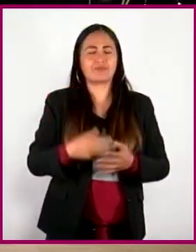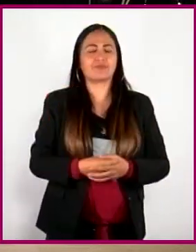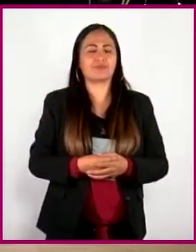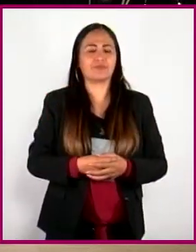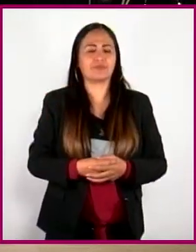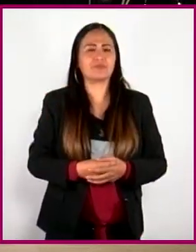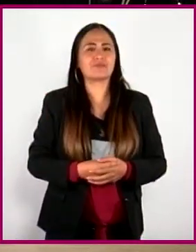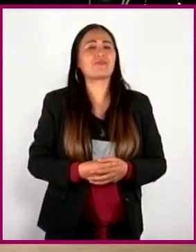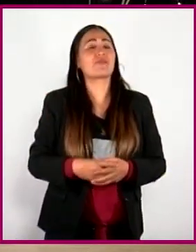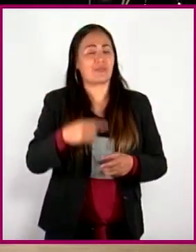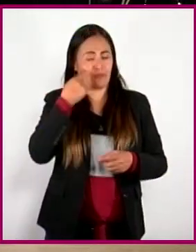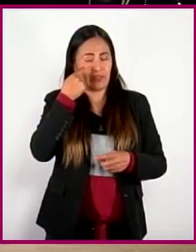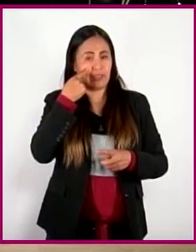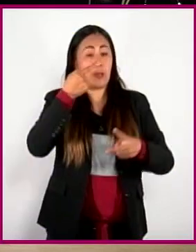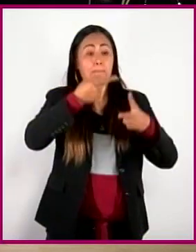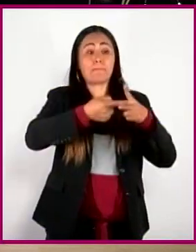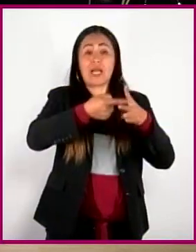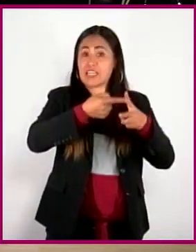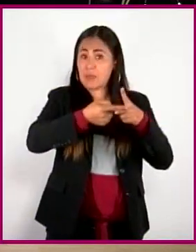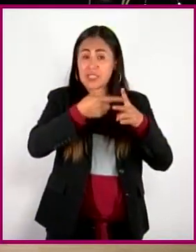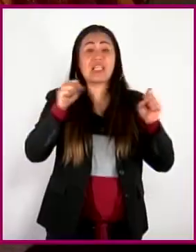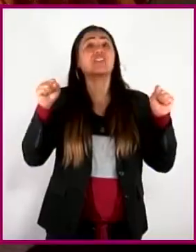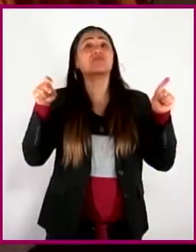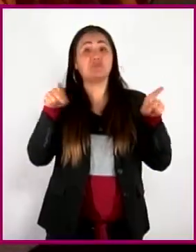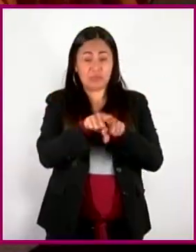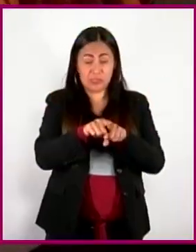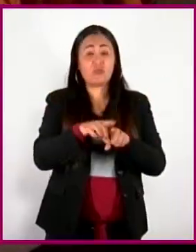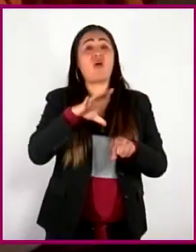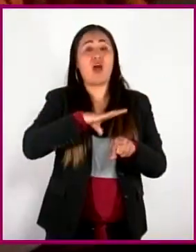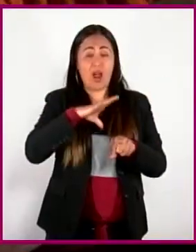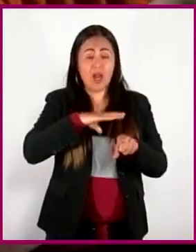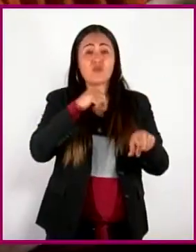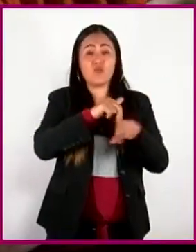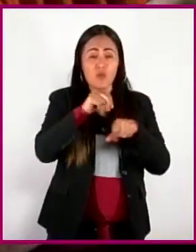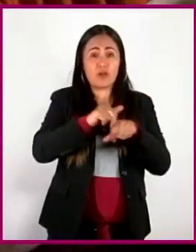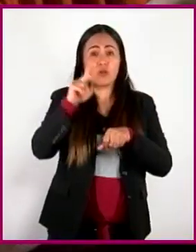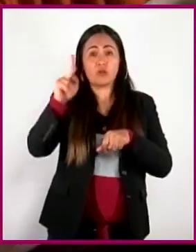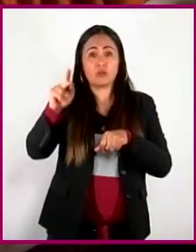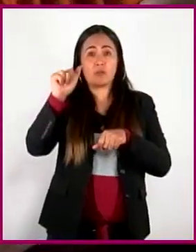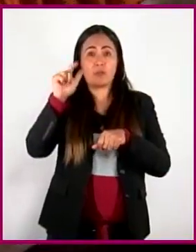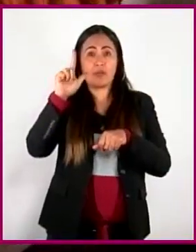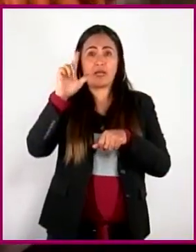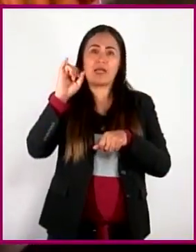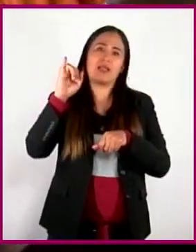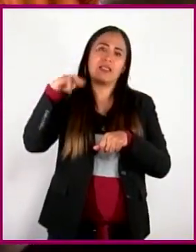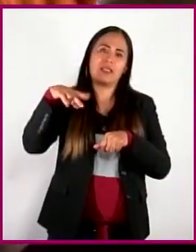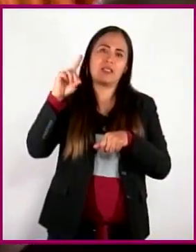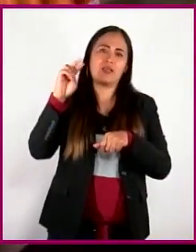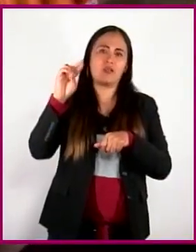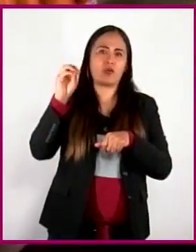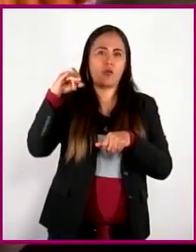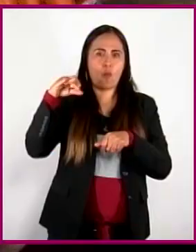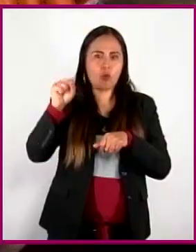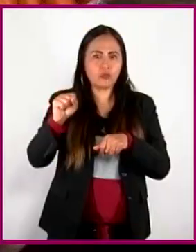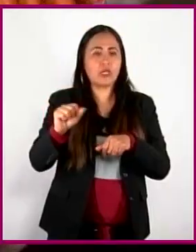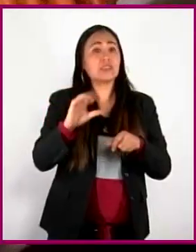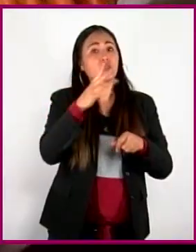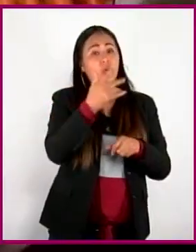¿Tú sabías que en matemáticas también tenemos números palíndromos? Por ejemplo, 55,